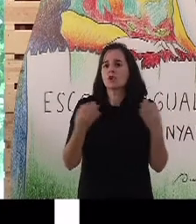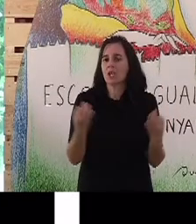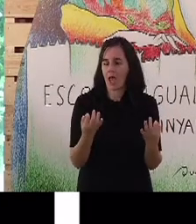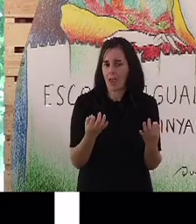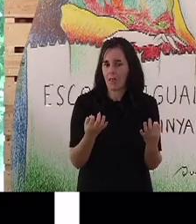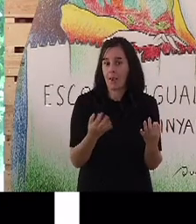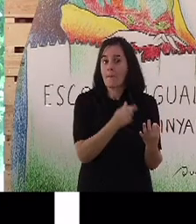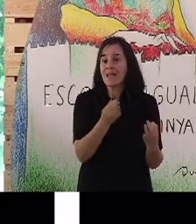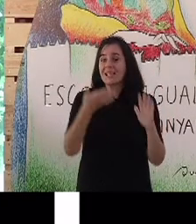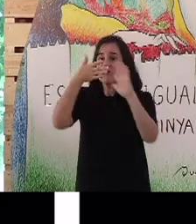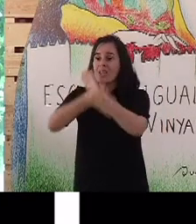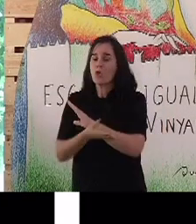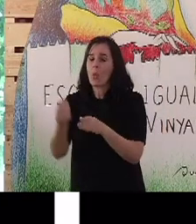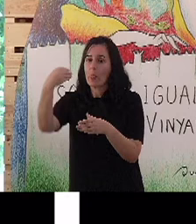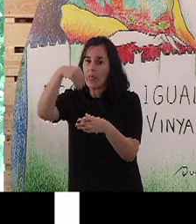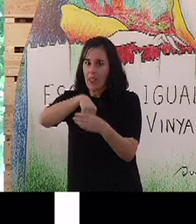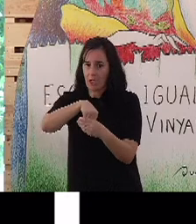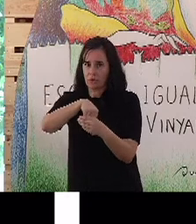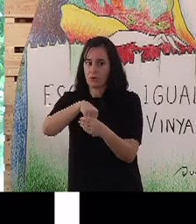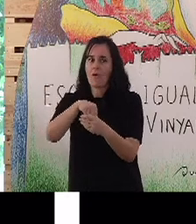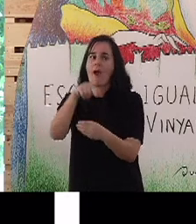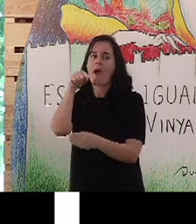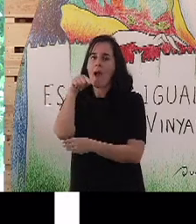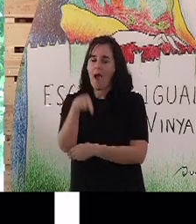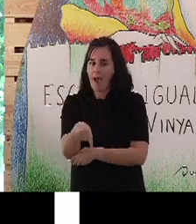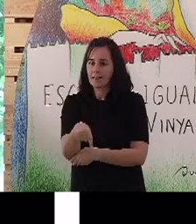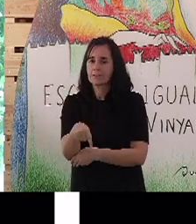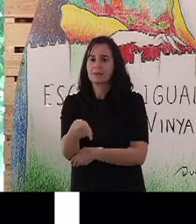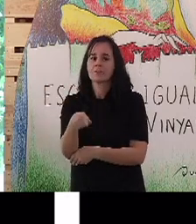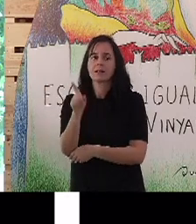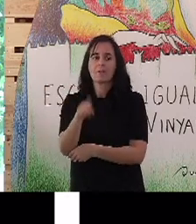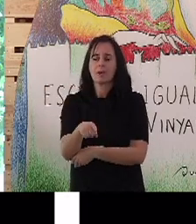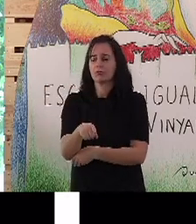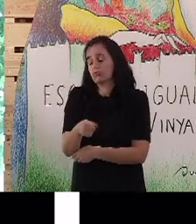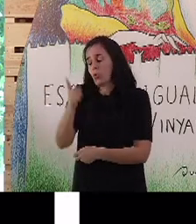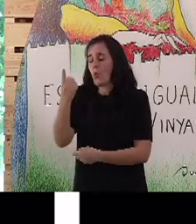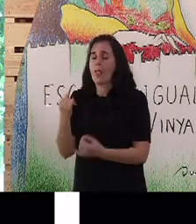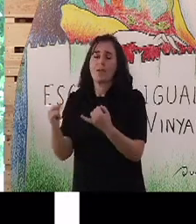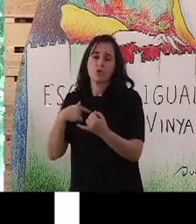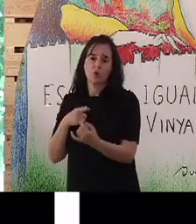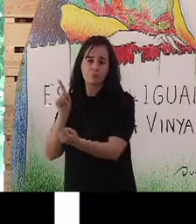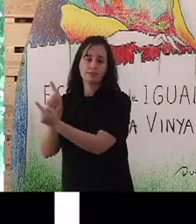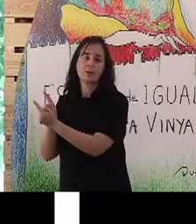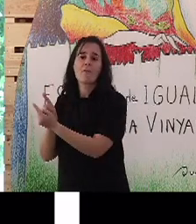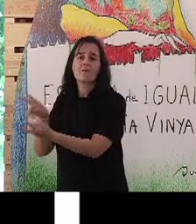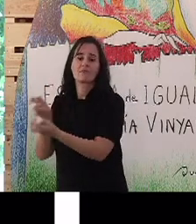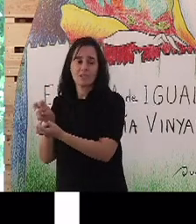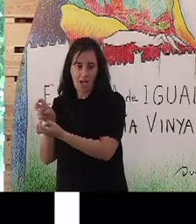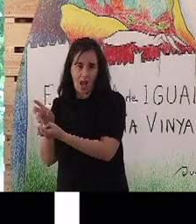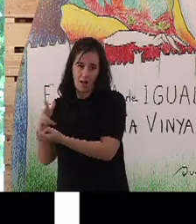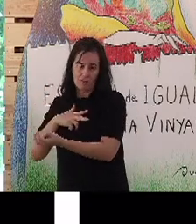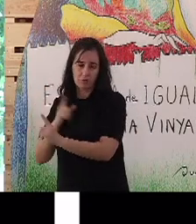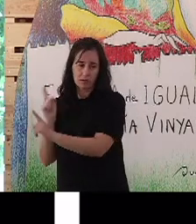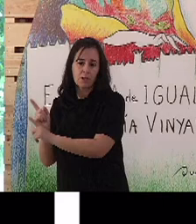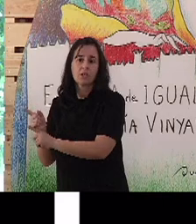dentro da definición vamos a caer no que me dixo a min un fiscal nunha ocasión, que efectivamente é así, que